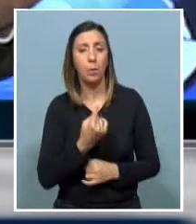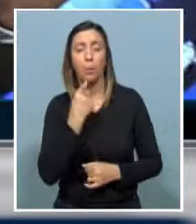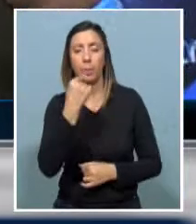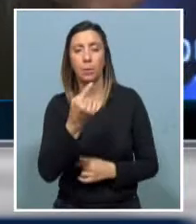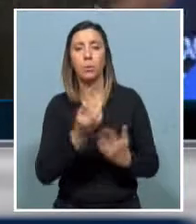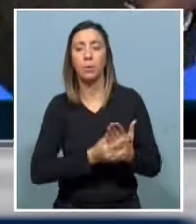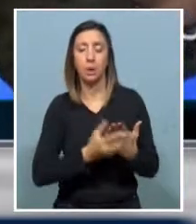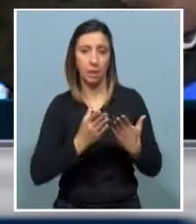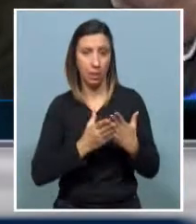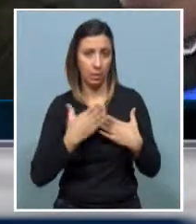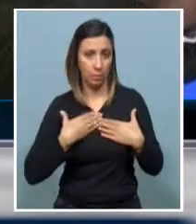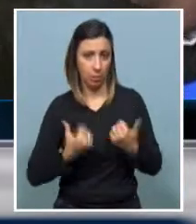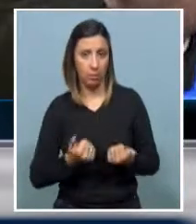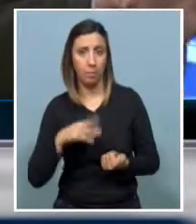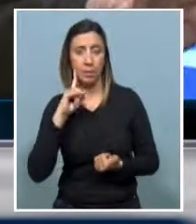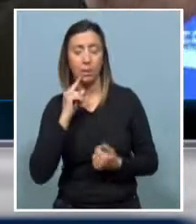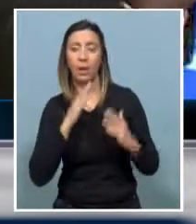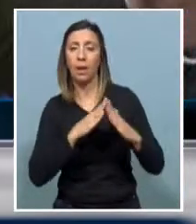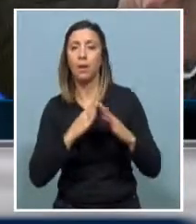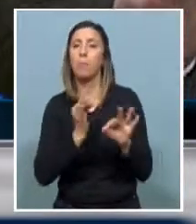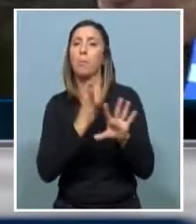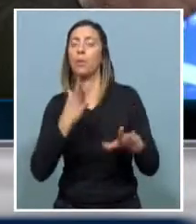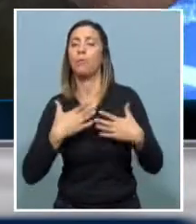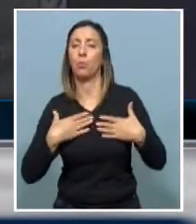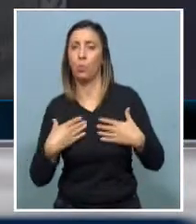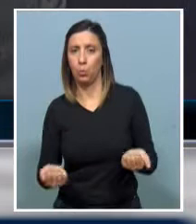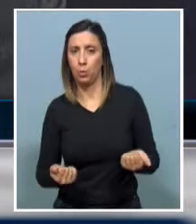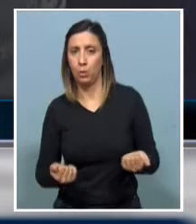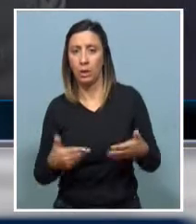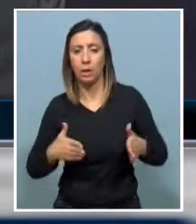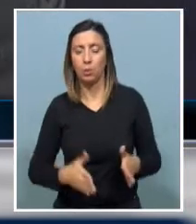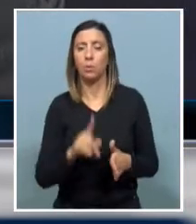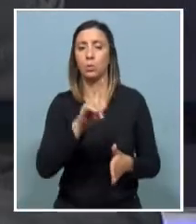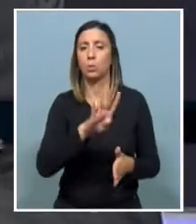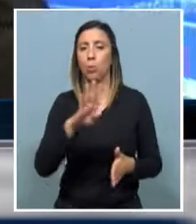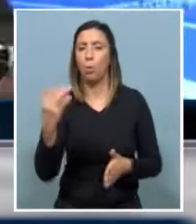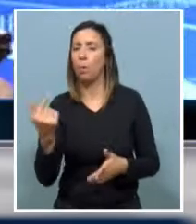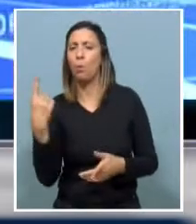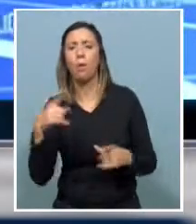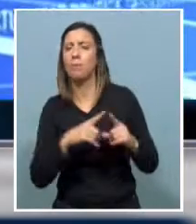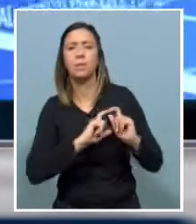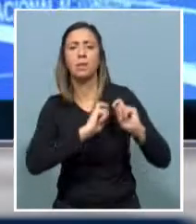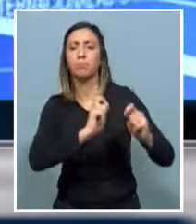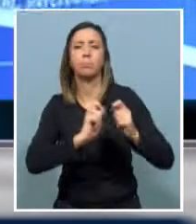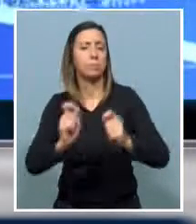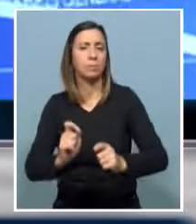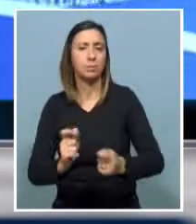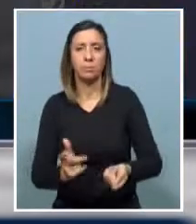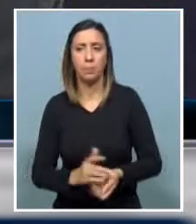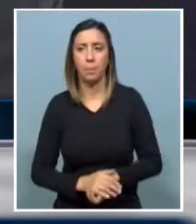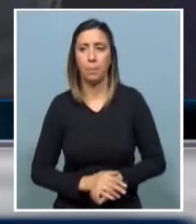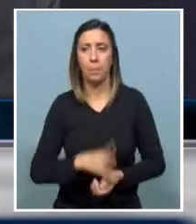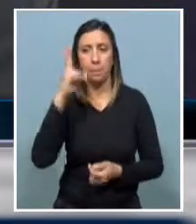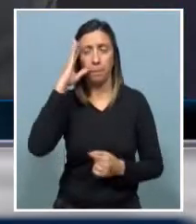esto consulta Mariana, las viviendas para los profesionales de la salud sobre la ruta 146, ¿cuál es la fecha de entrega?